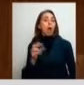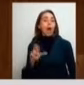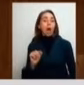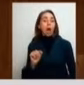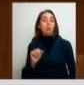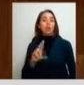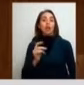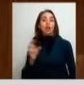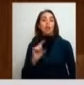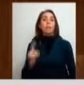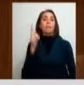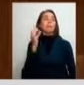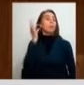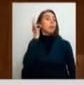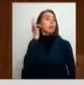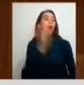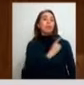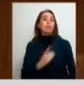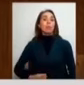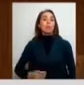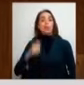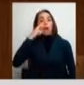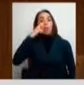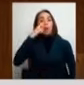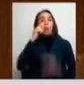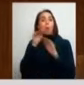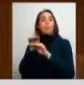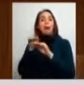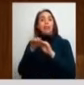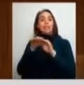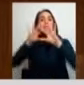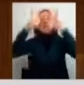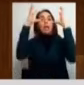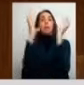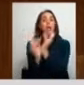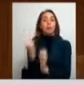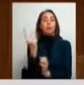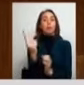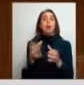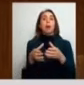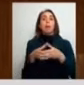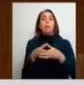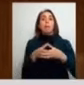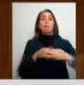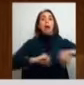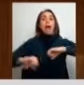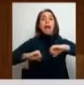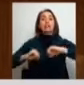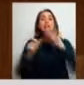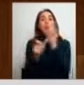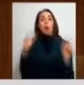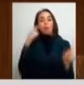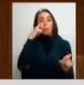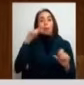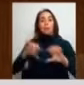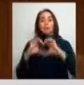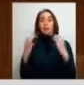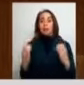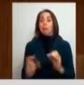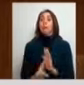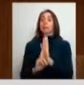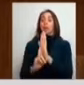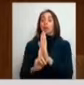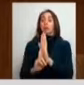mundo hoy es el legado inicial lo representa con fuerza el movimiento acción humanista en esta cámara como recordaba